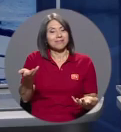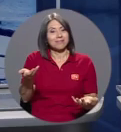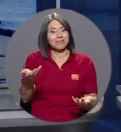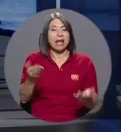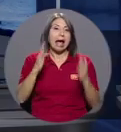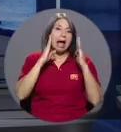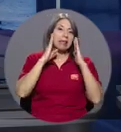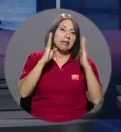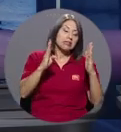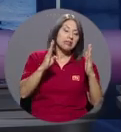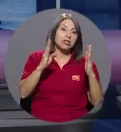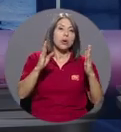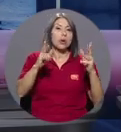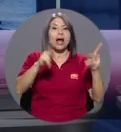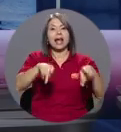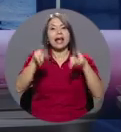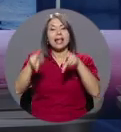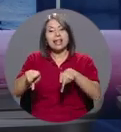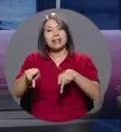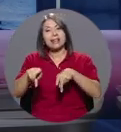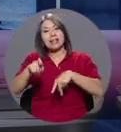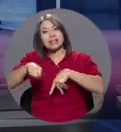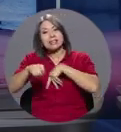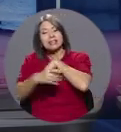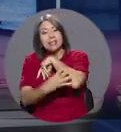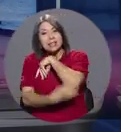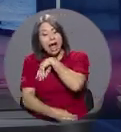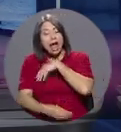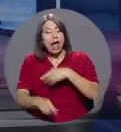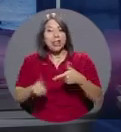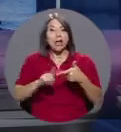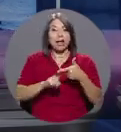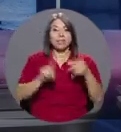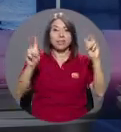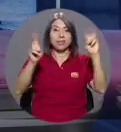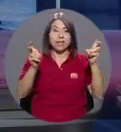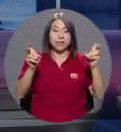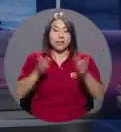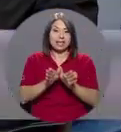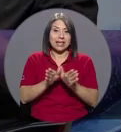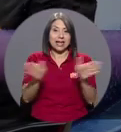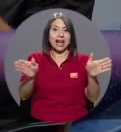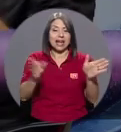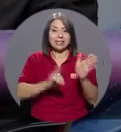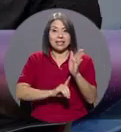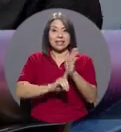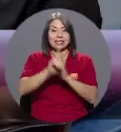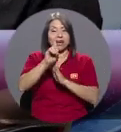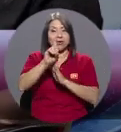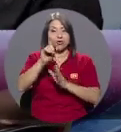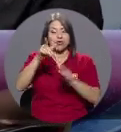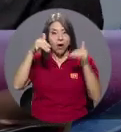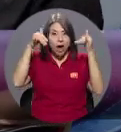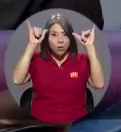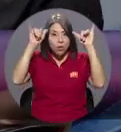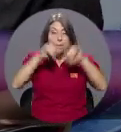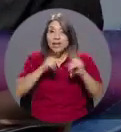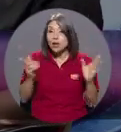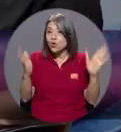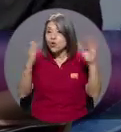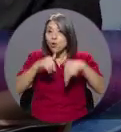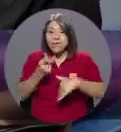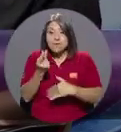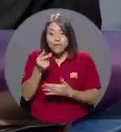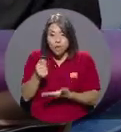principalmente para otro tipo de objetivos. Atención a la gente necesitada, temas muy generales del desarrollo